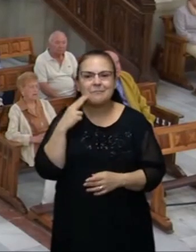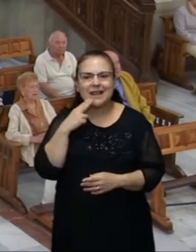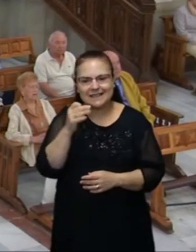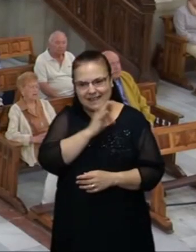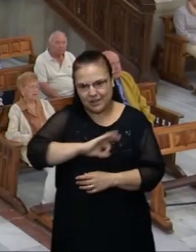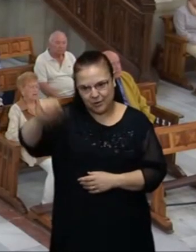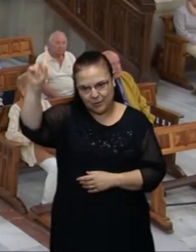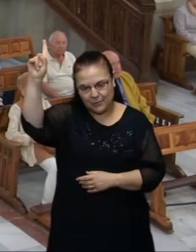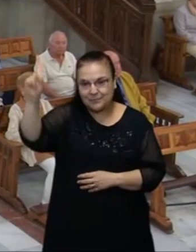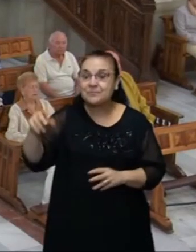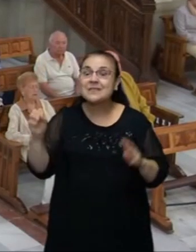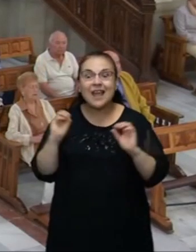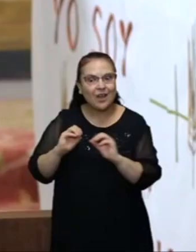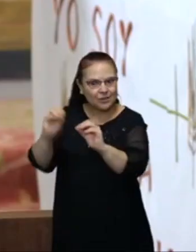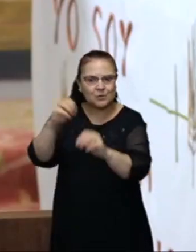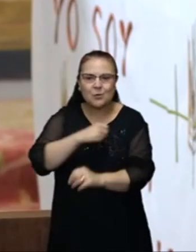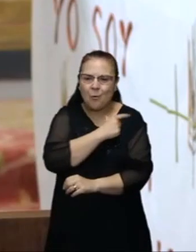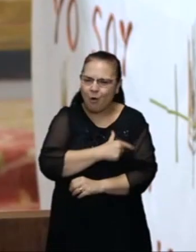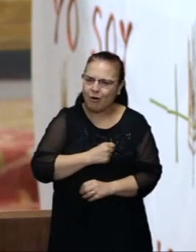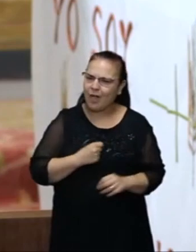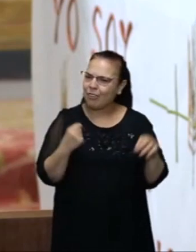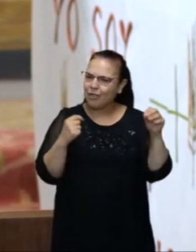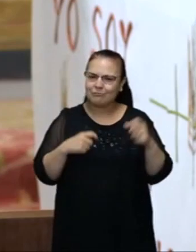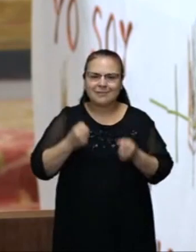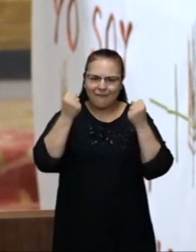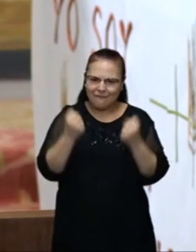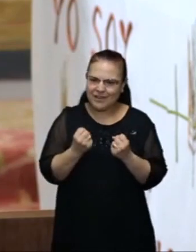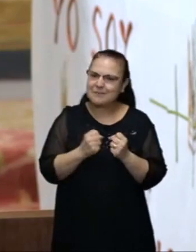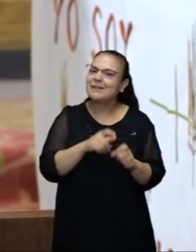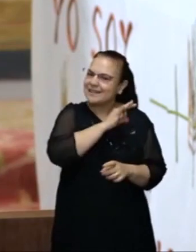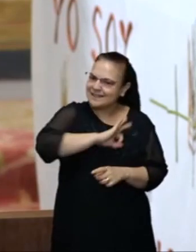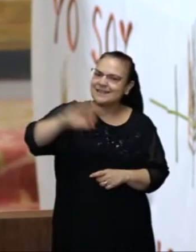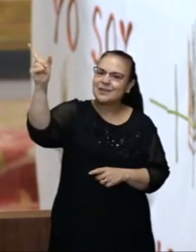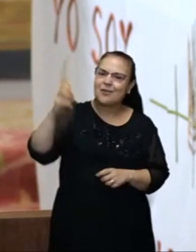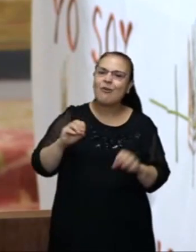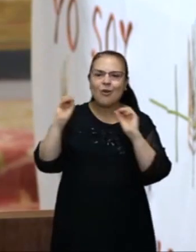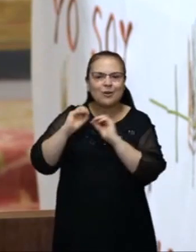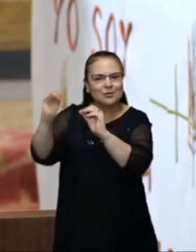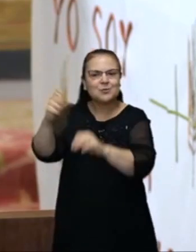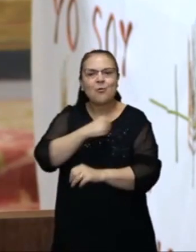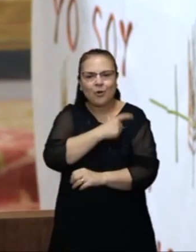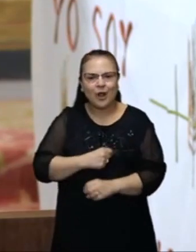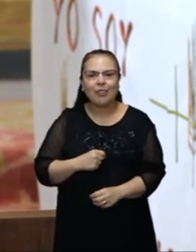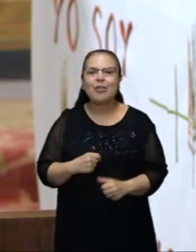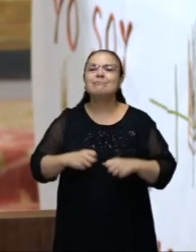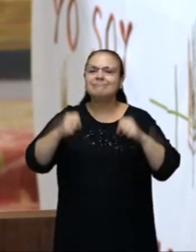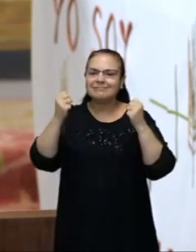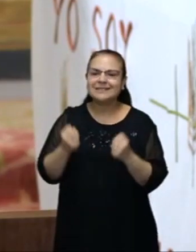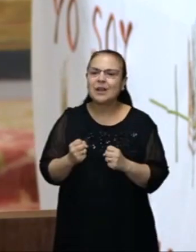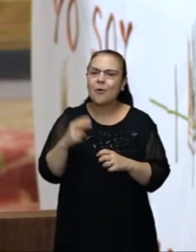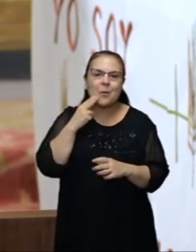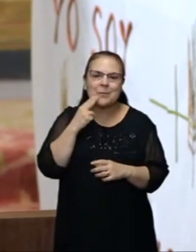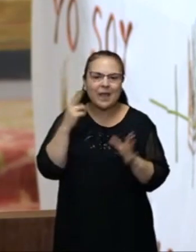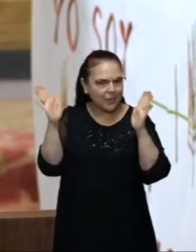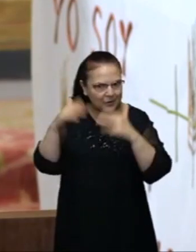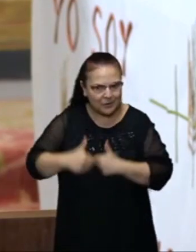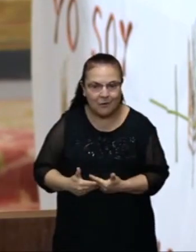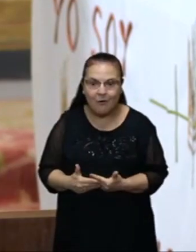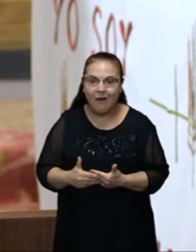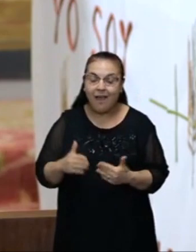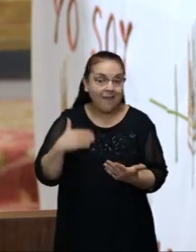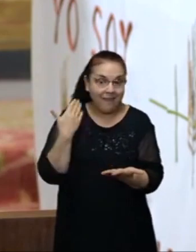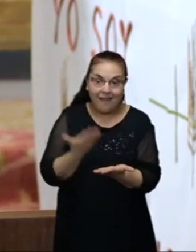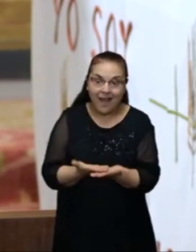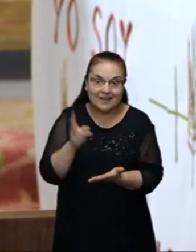Señor. Su corazón está firme en el Señor, su corazón está seguro, sin temor, hasta que